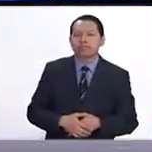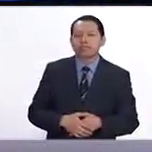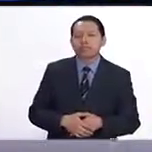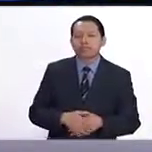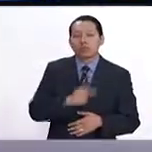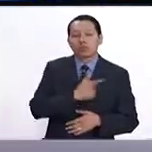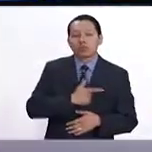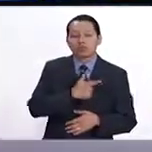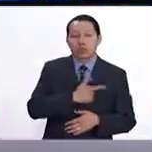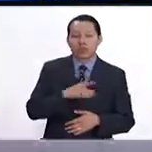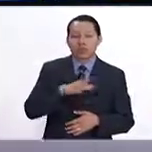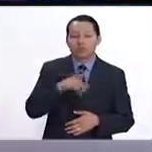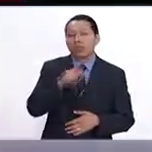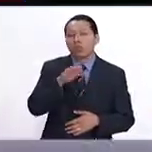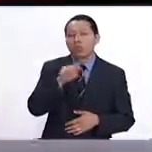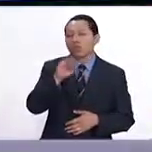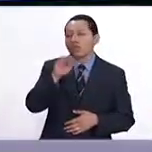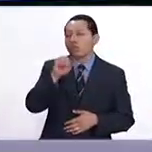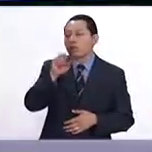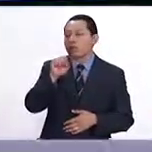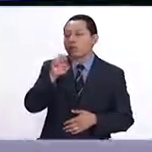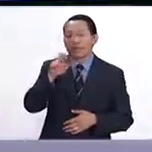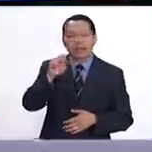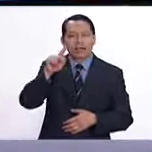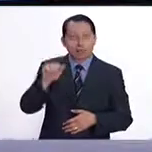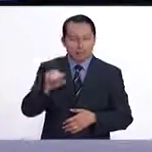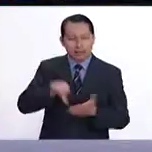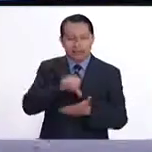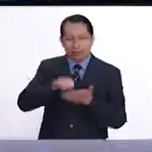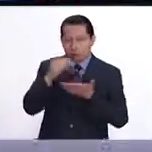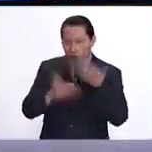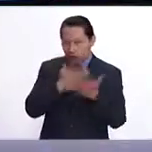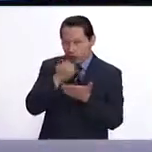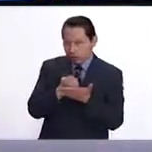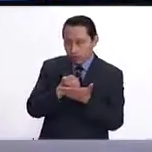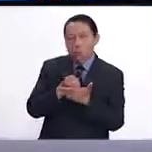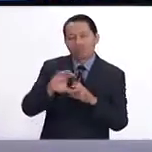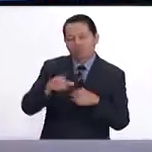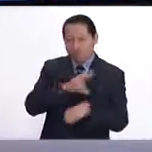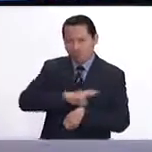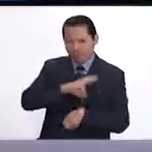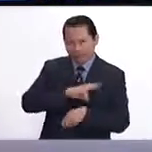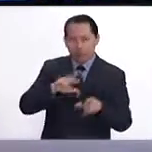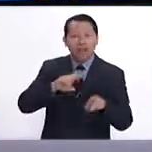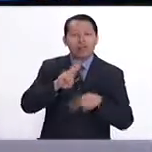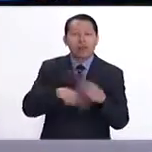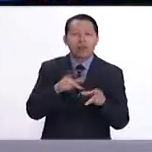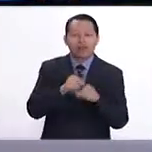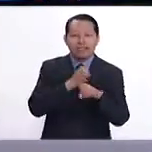que esté con nosotros Luis Fonserrada. Él es director general del Centro de Estudios Económicos del Sector Privado. Vamos a las breves del país.